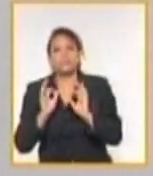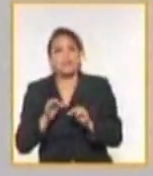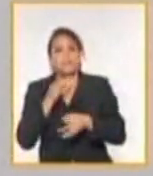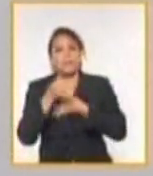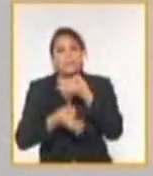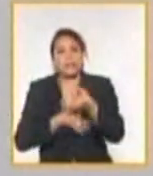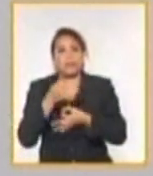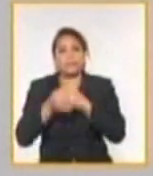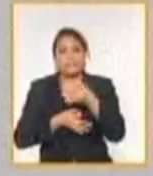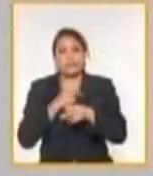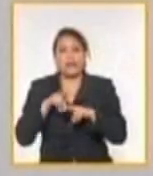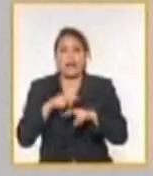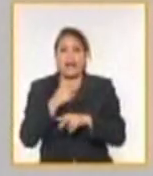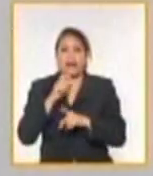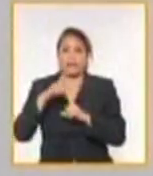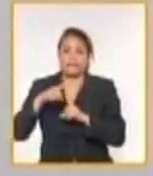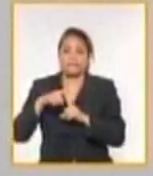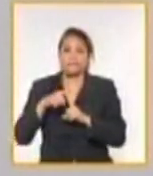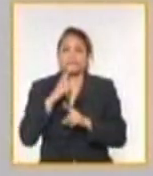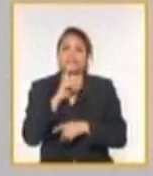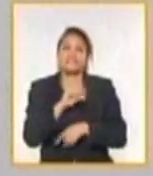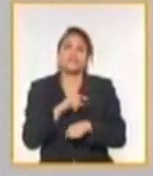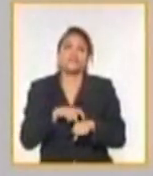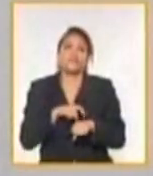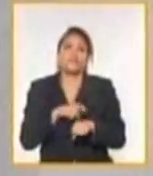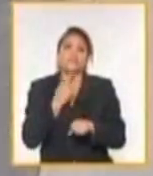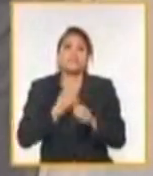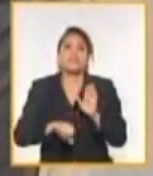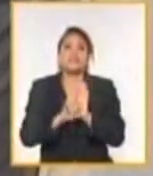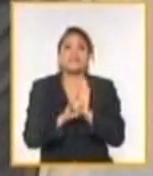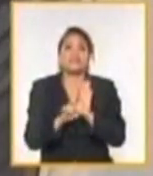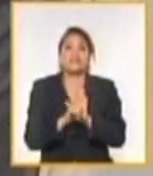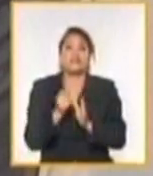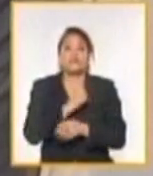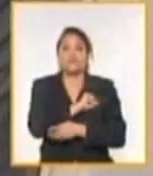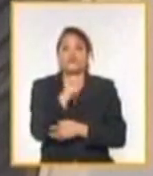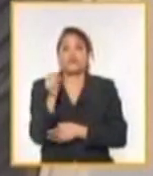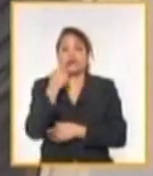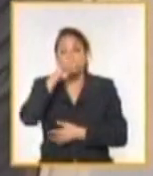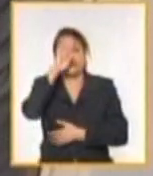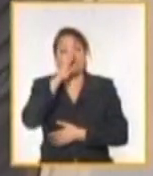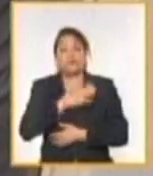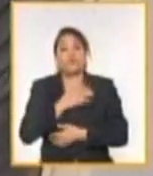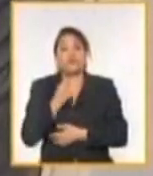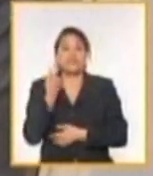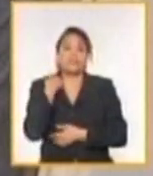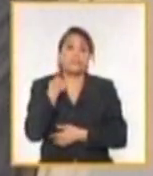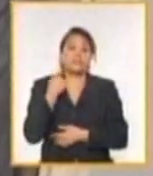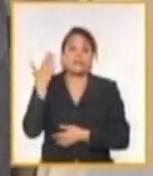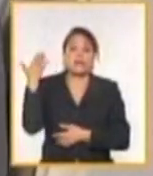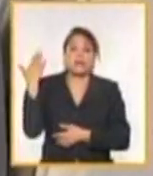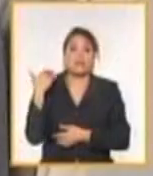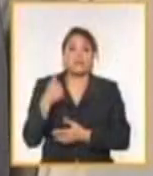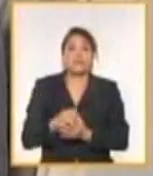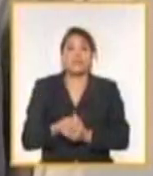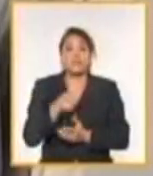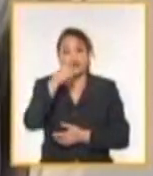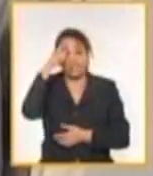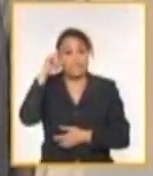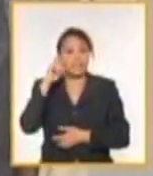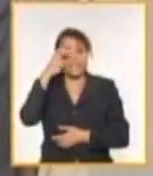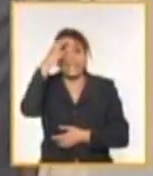¿no? E incluso dice en un momento, la identidad lograda en Cuba desde el pasado siglo, está hablando del siglo XIX, ¿no?